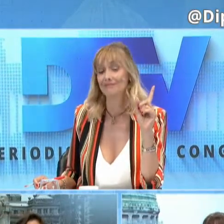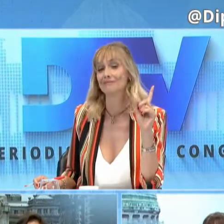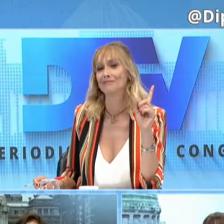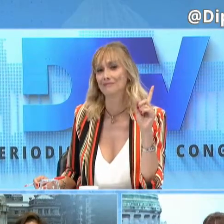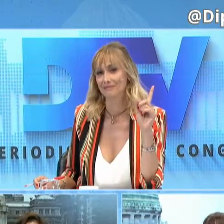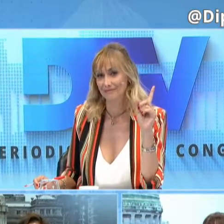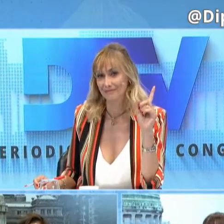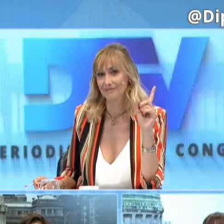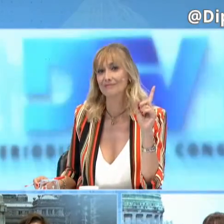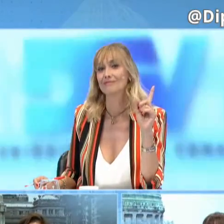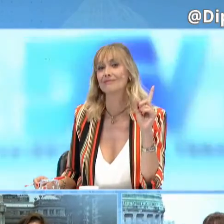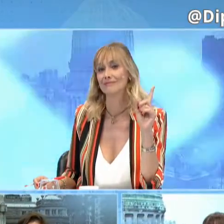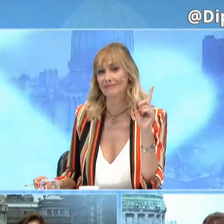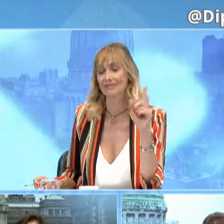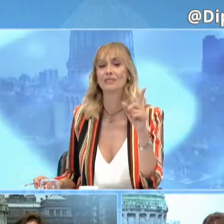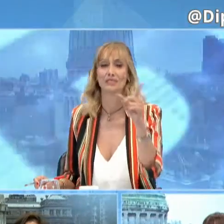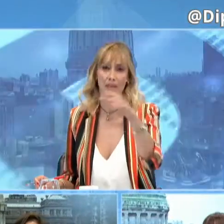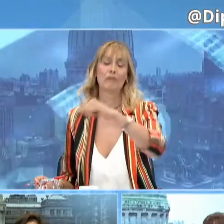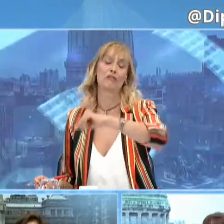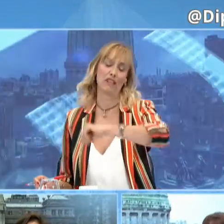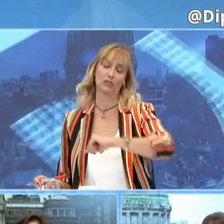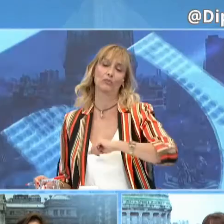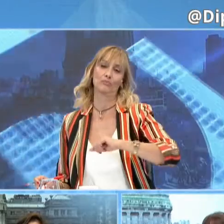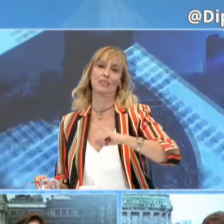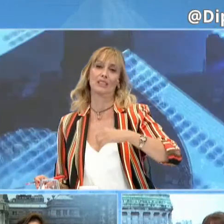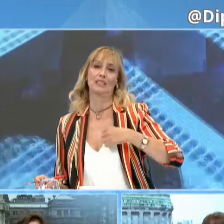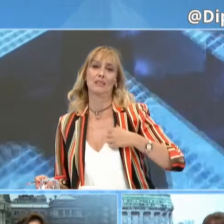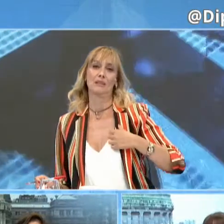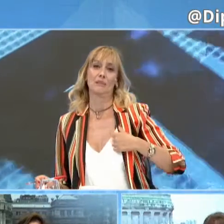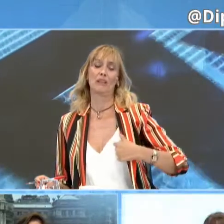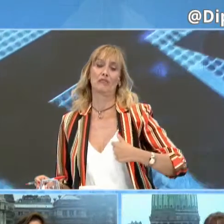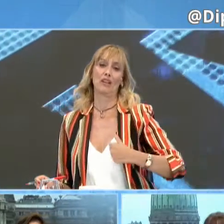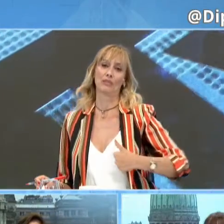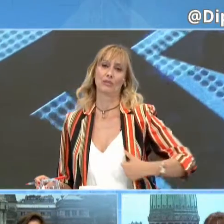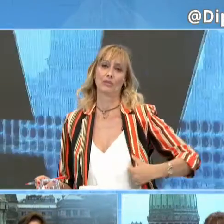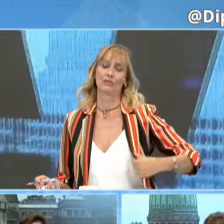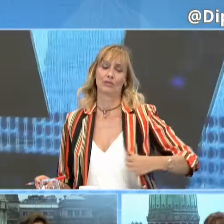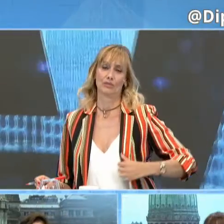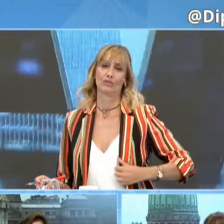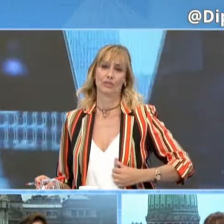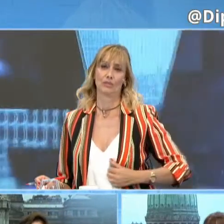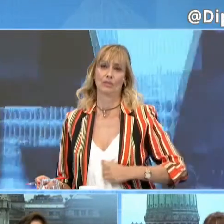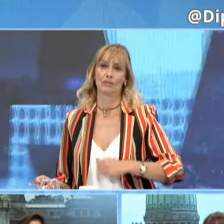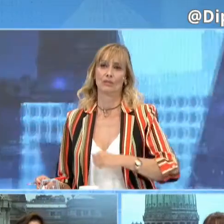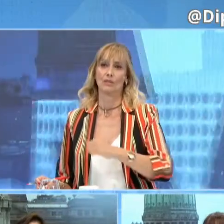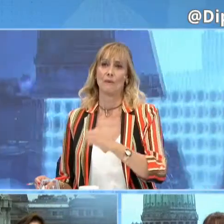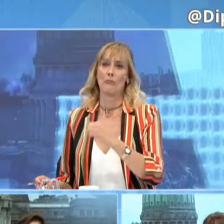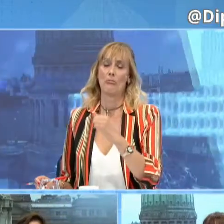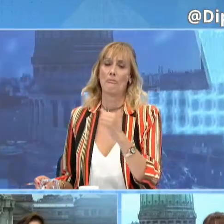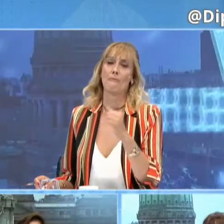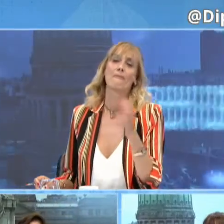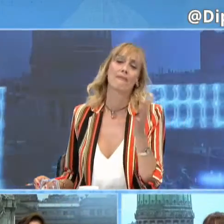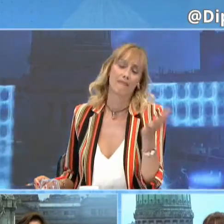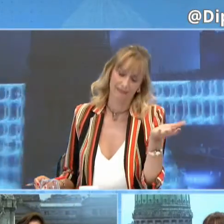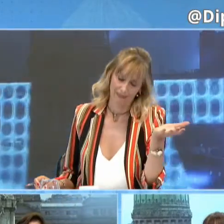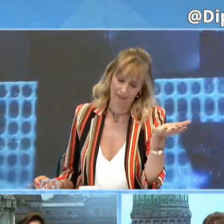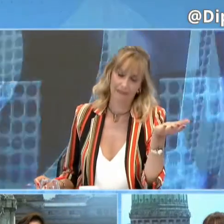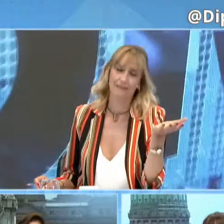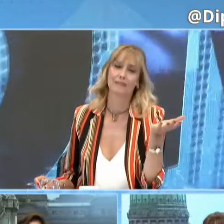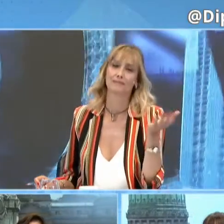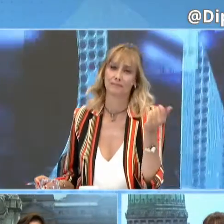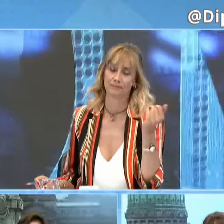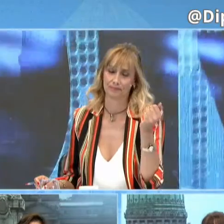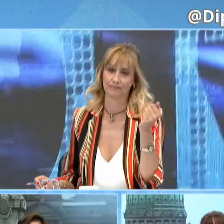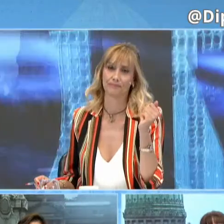sociedades extranjeras domiciliadas en jurisdicciones de baja o nula tributación. Volvemos a insistir en lo mismo. El elemento central, este es el